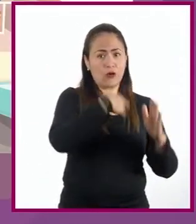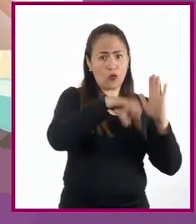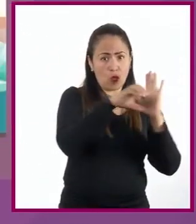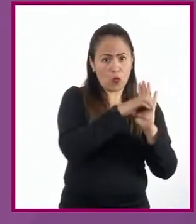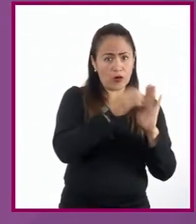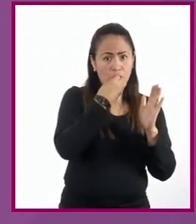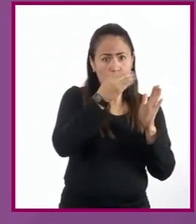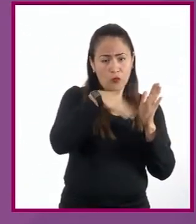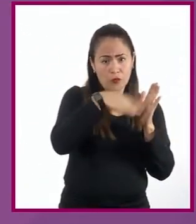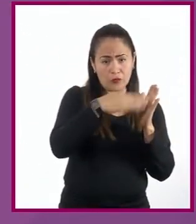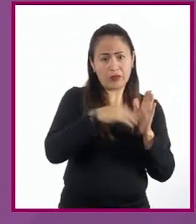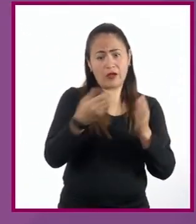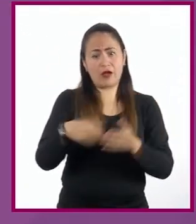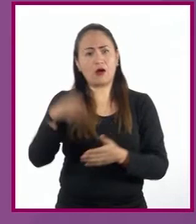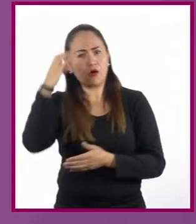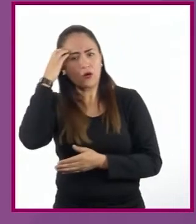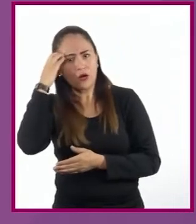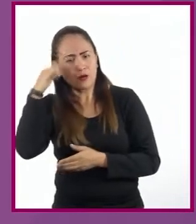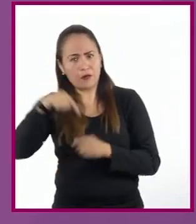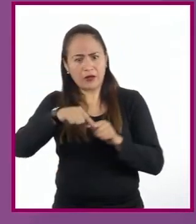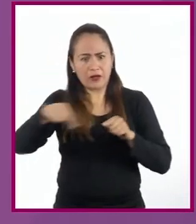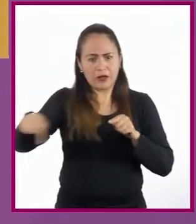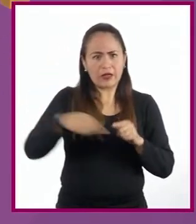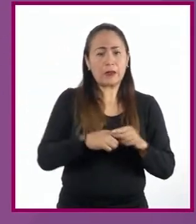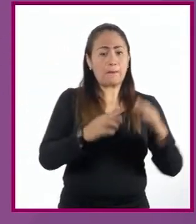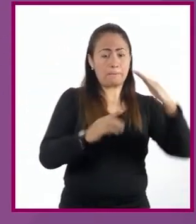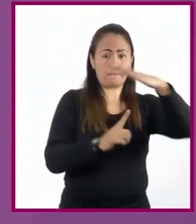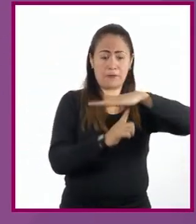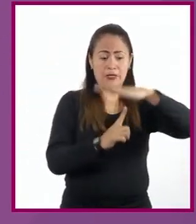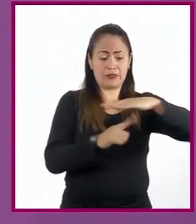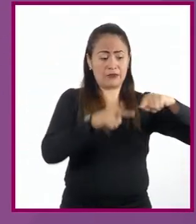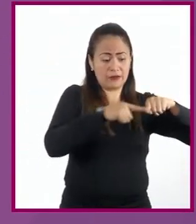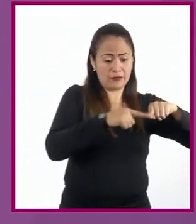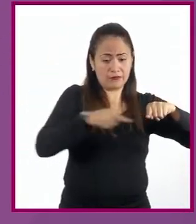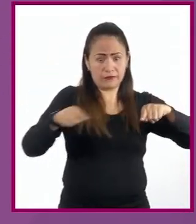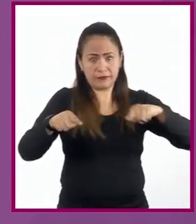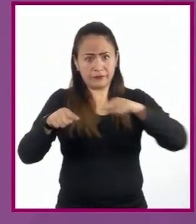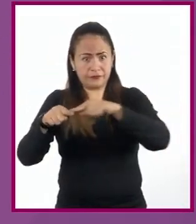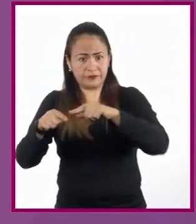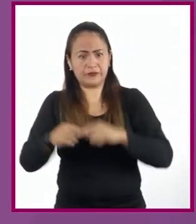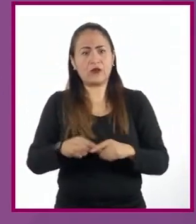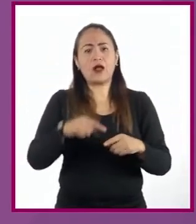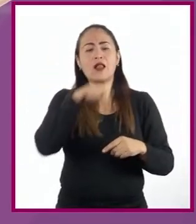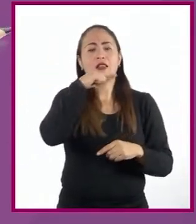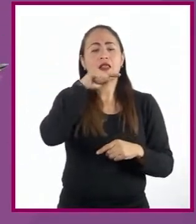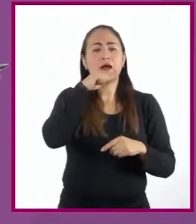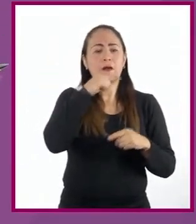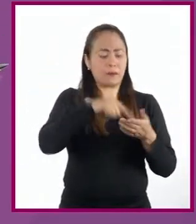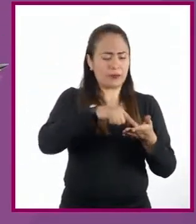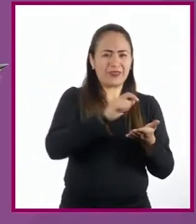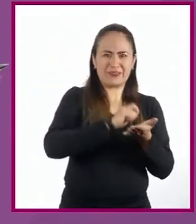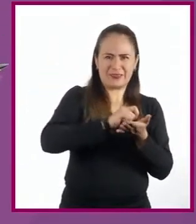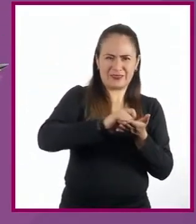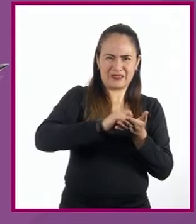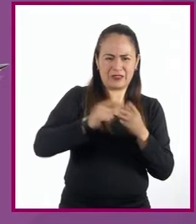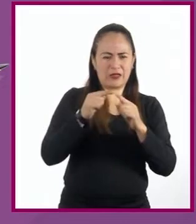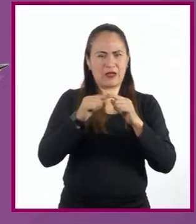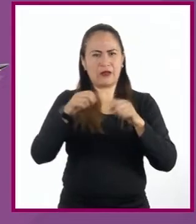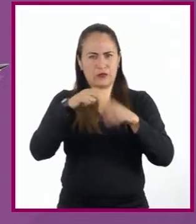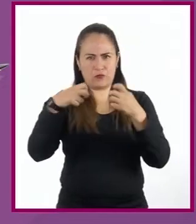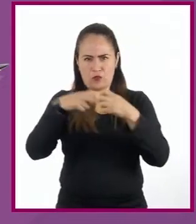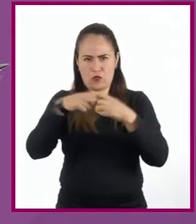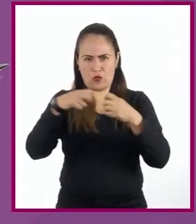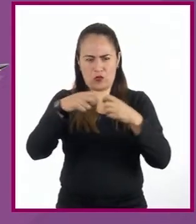habitación, la distancia entre un extremo y otro de una mesa, la distancia entre la punta de un lápiz y la goma de ese mismo lápiz. En